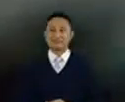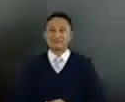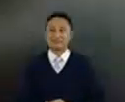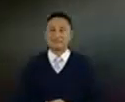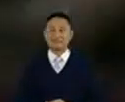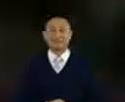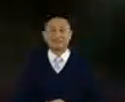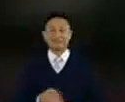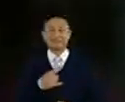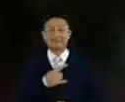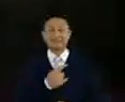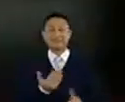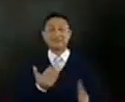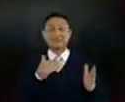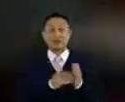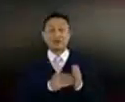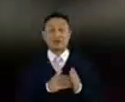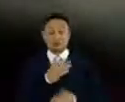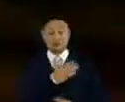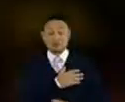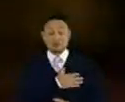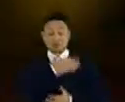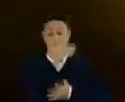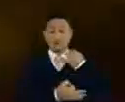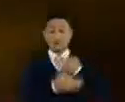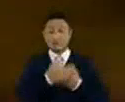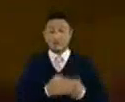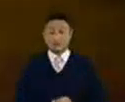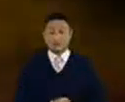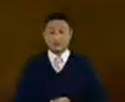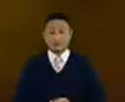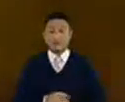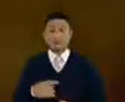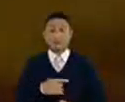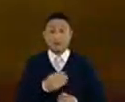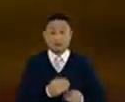Un nuevo hecho de justicia por mano propia que ventajosamente no pasó de los golpes.